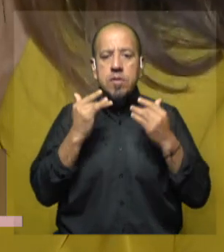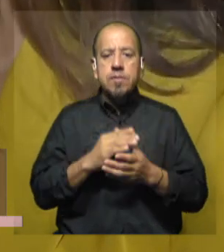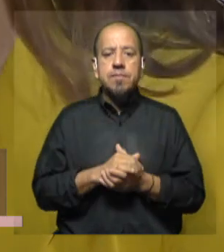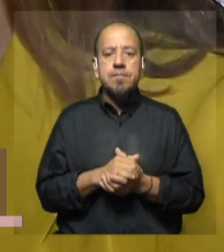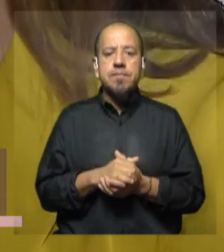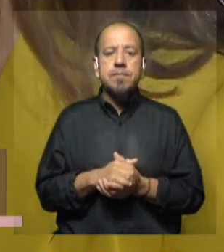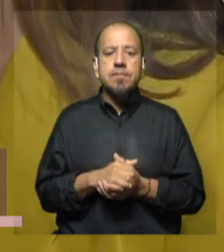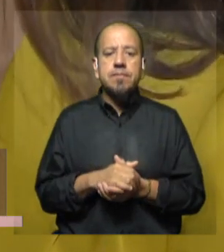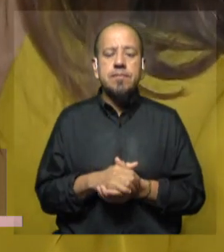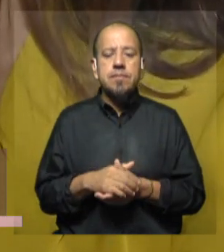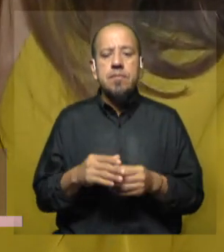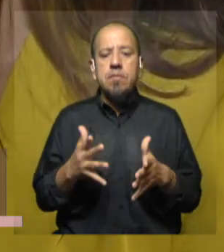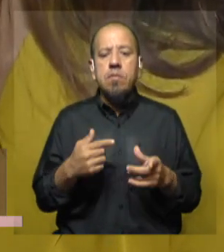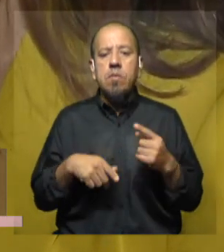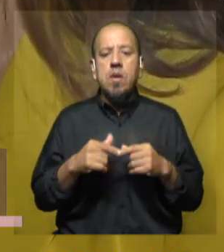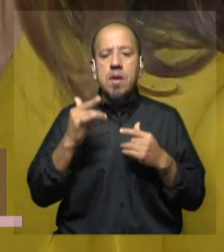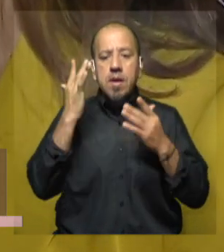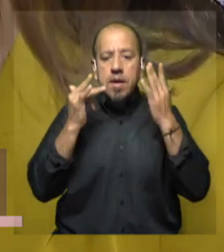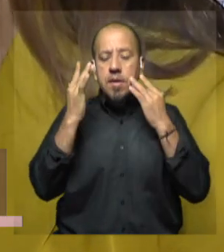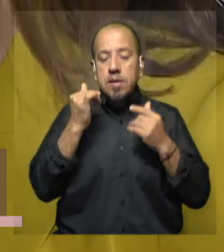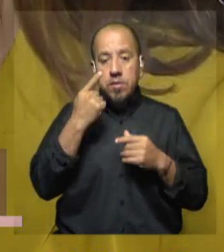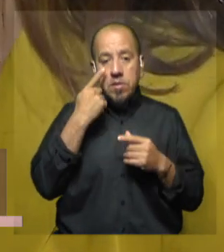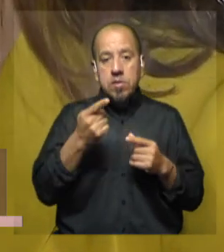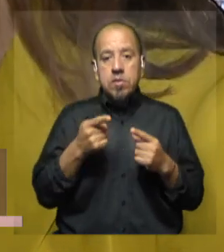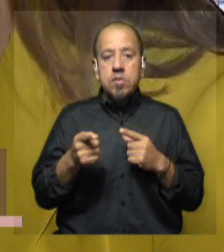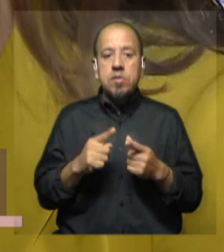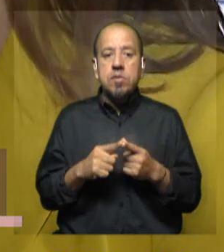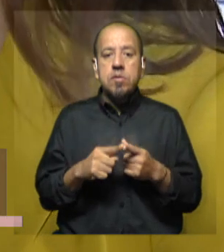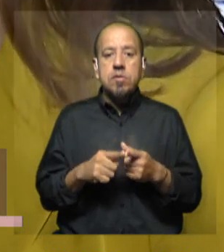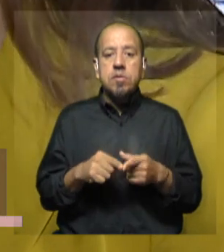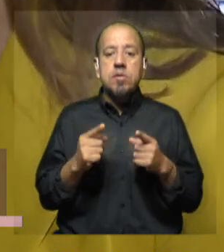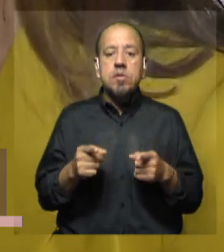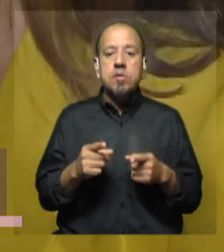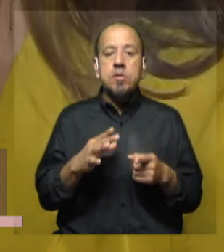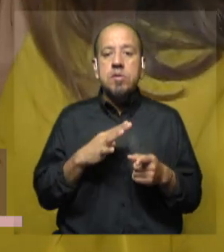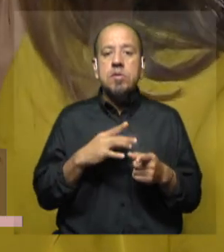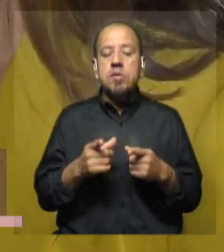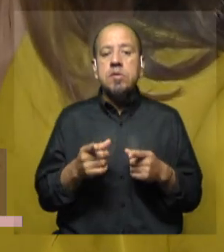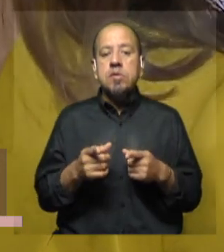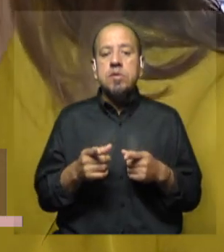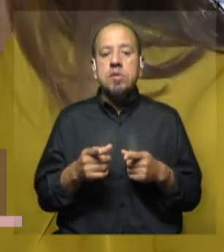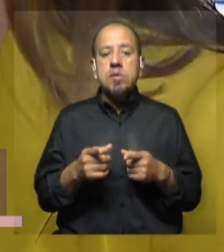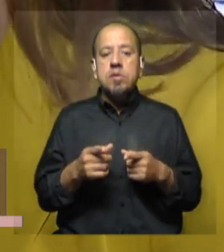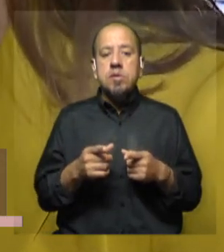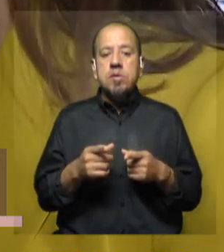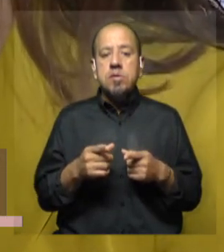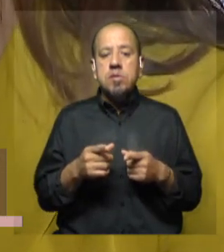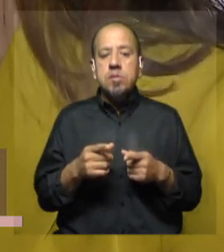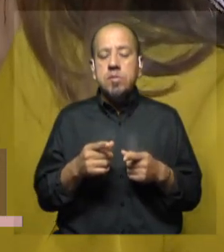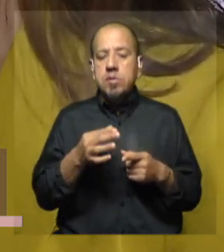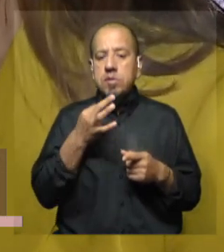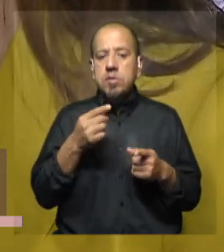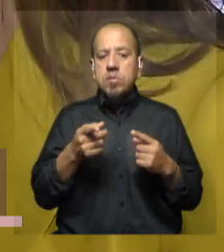ampliación e integralidad que implica el arte visual en toda su extensión, eso es lo que se recogió. Y tú decías,